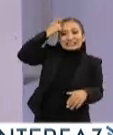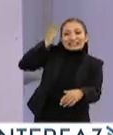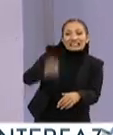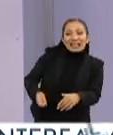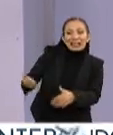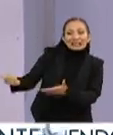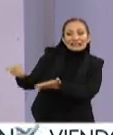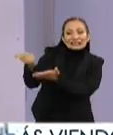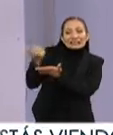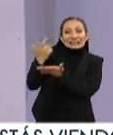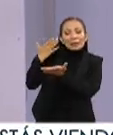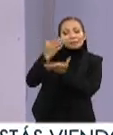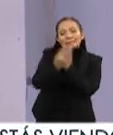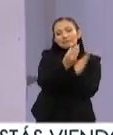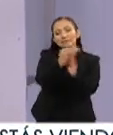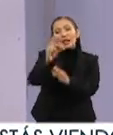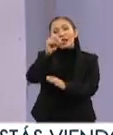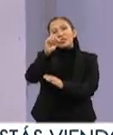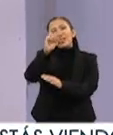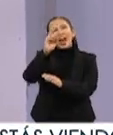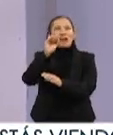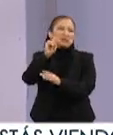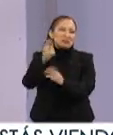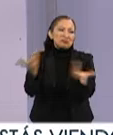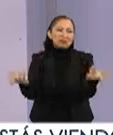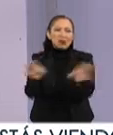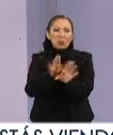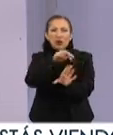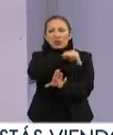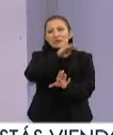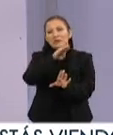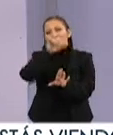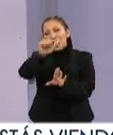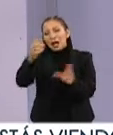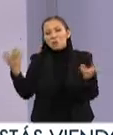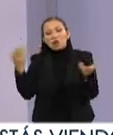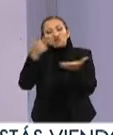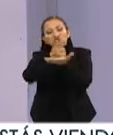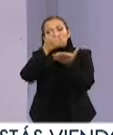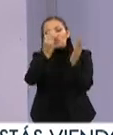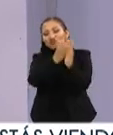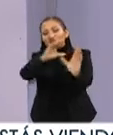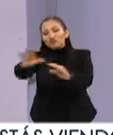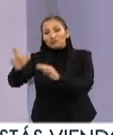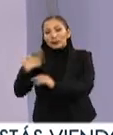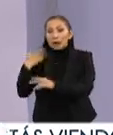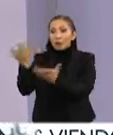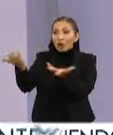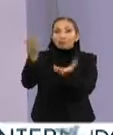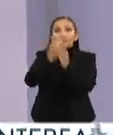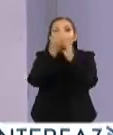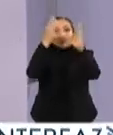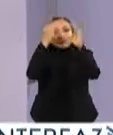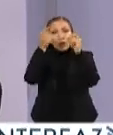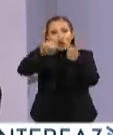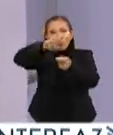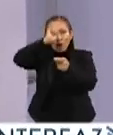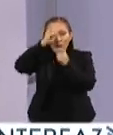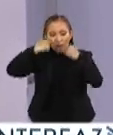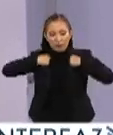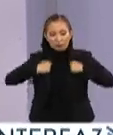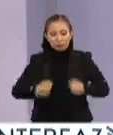experiencia de pues tipo draft, como se hace en la NBA. Pudieron estar recibiendo una gorra,